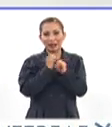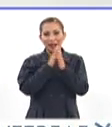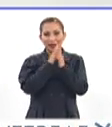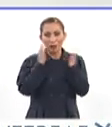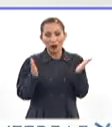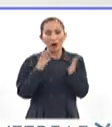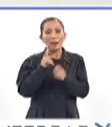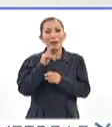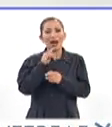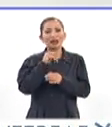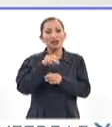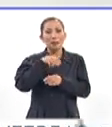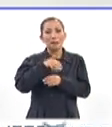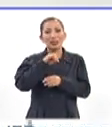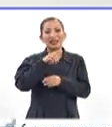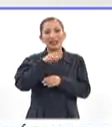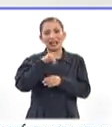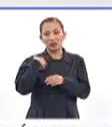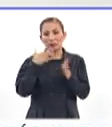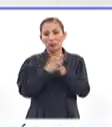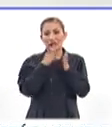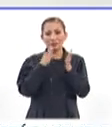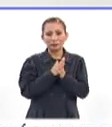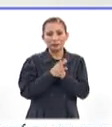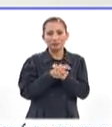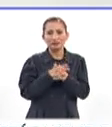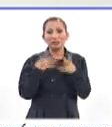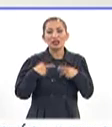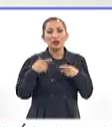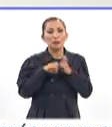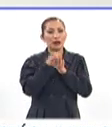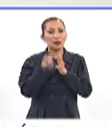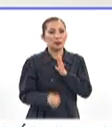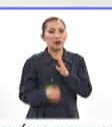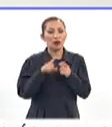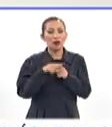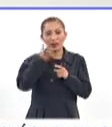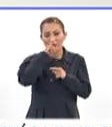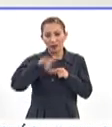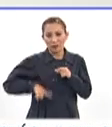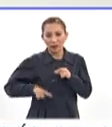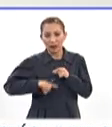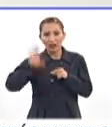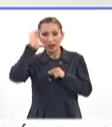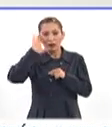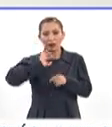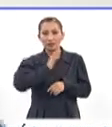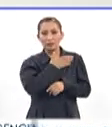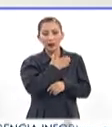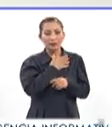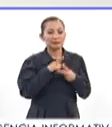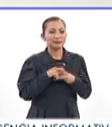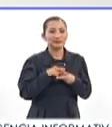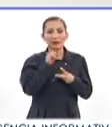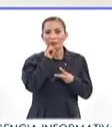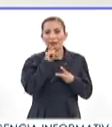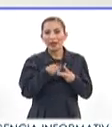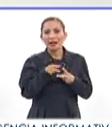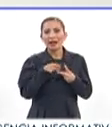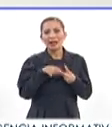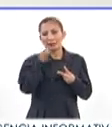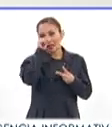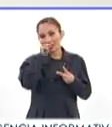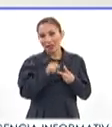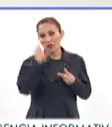del Libro del Palacio de Minería, en donde participarán personajes como la jefa de gobierno Claudia Sheinbaum, también estará